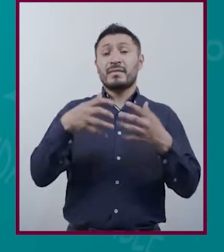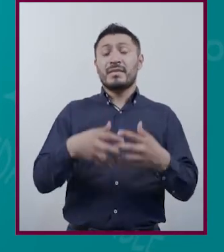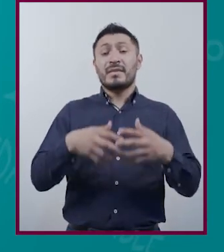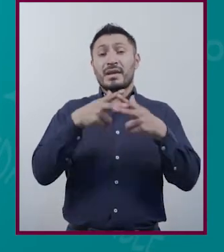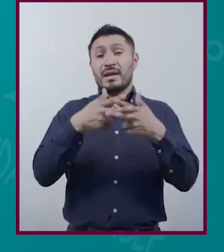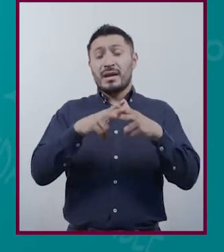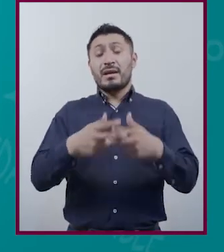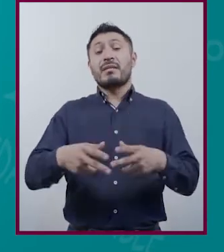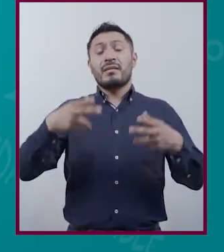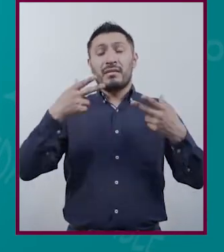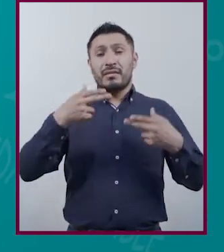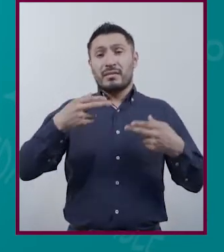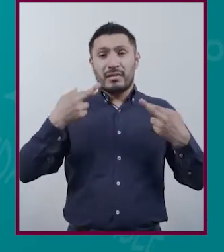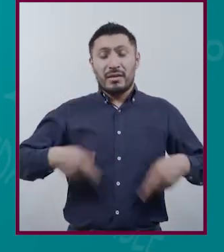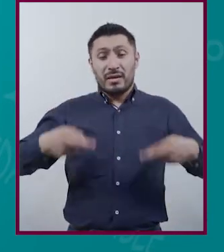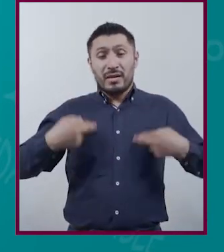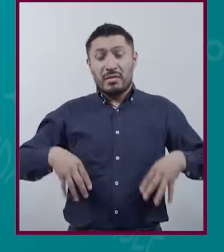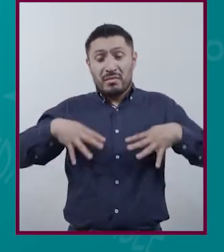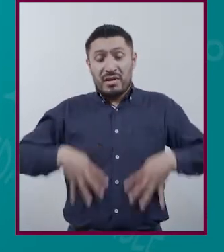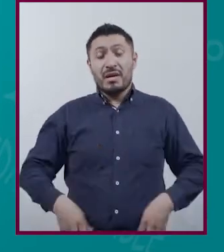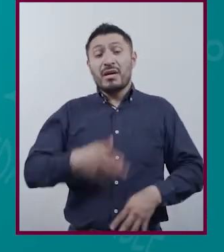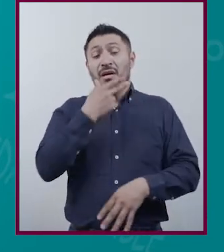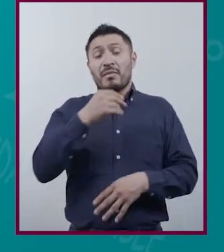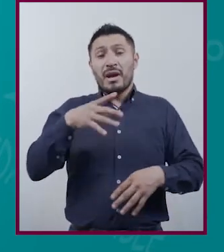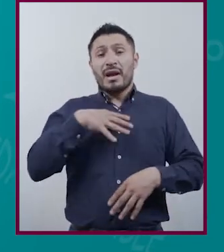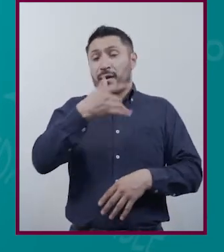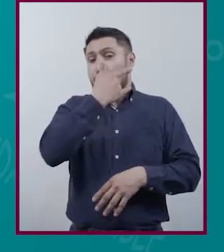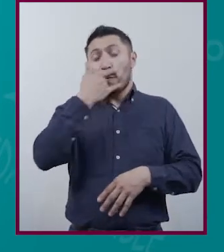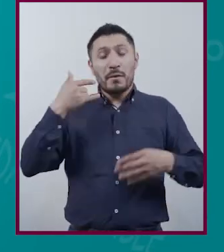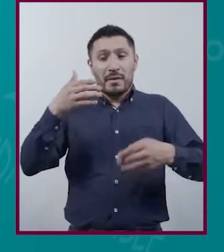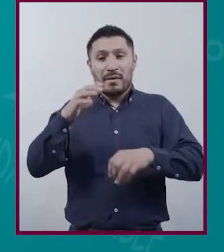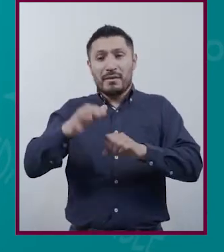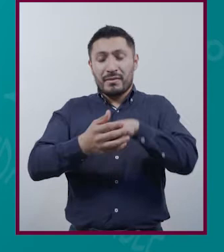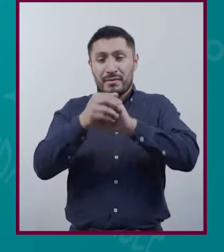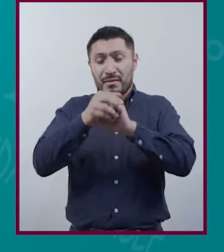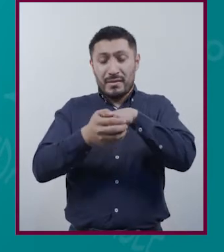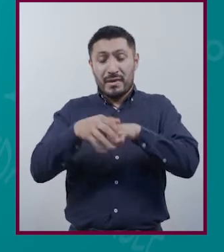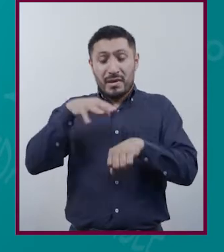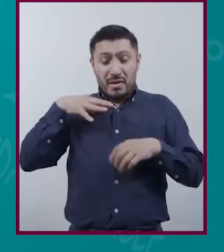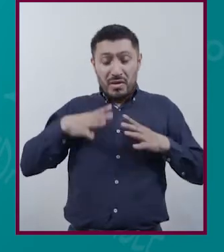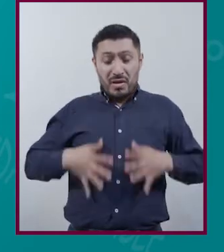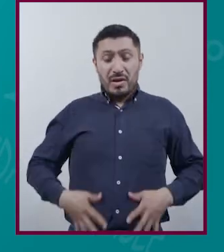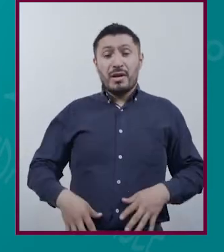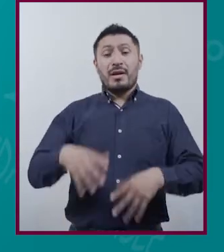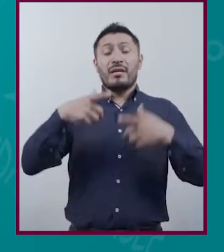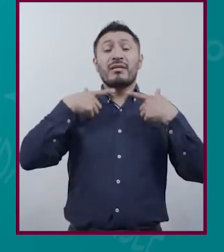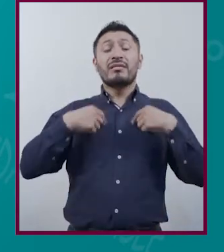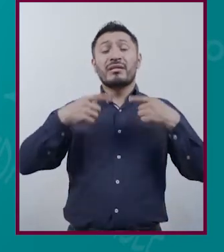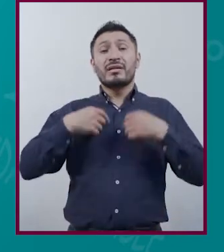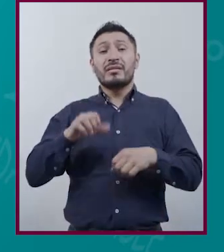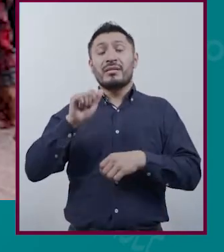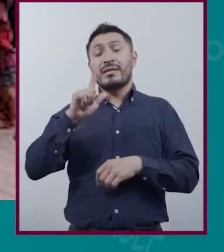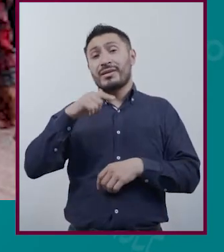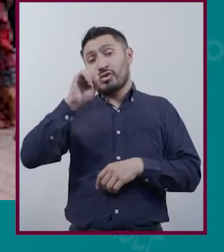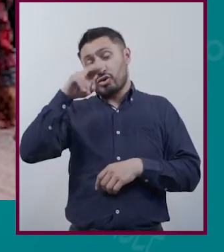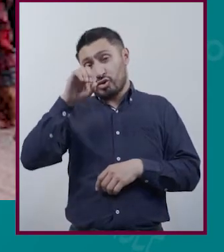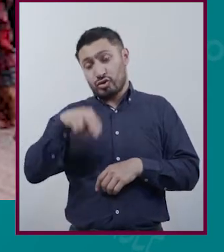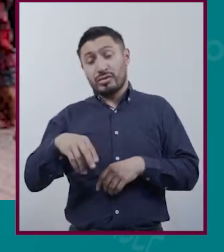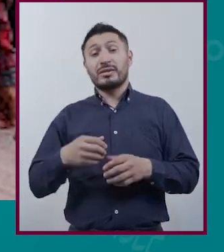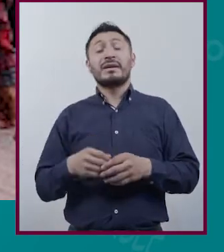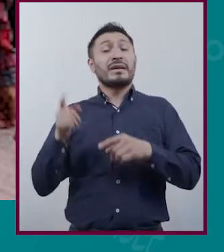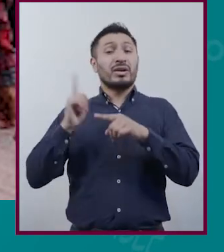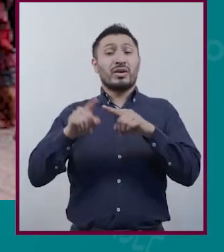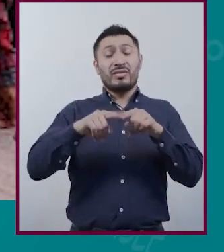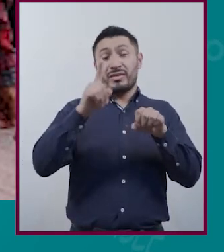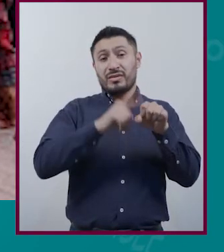está compuesta por un calzón que llega hasta la rodilla y una camisa larga de algodón con ceñidor de colores. Usan